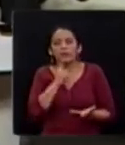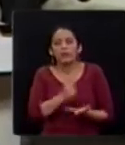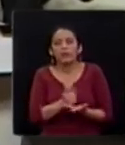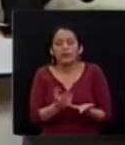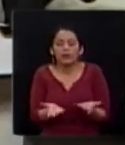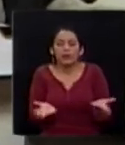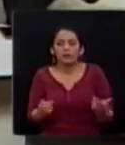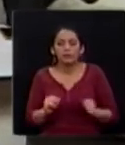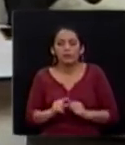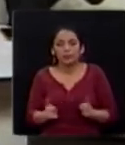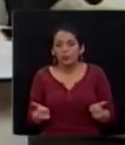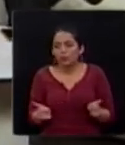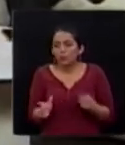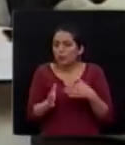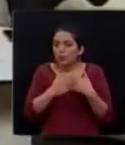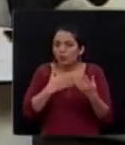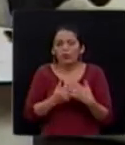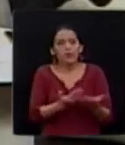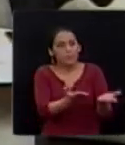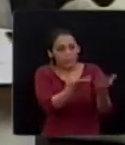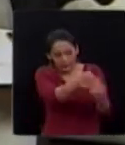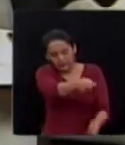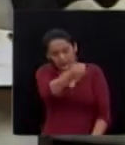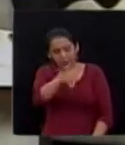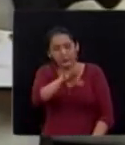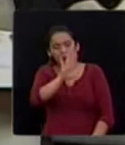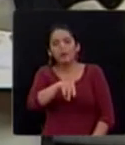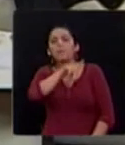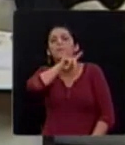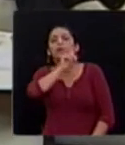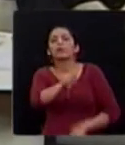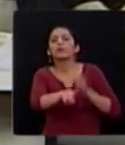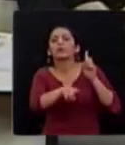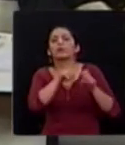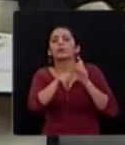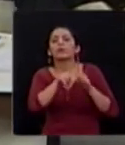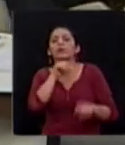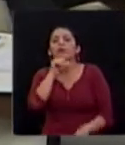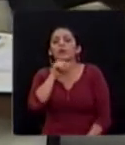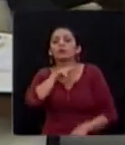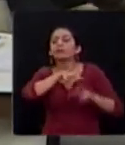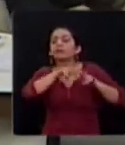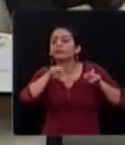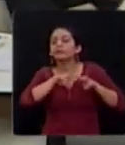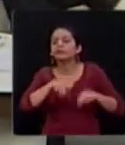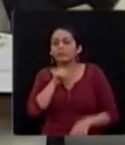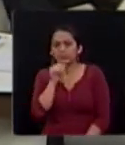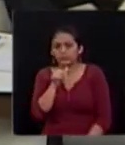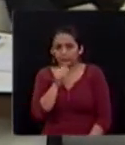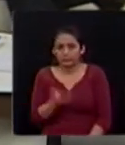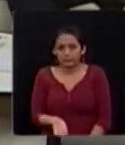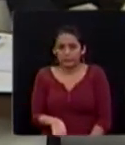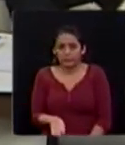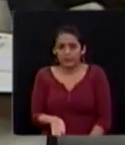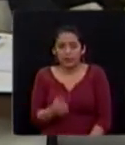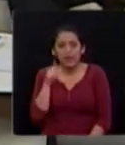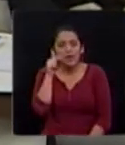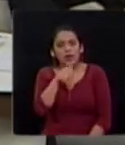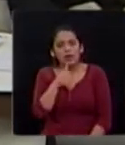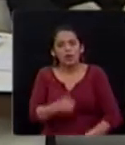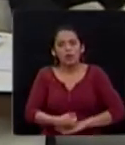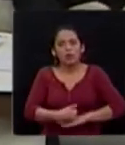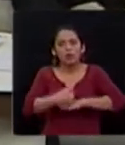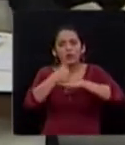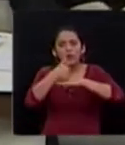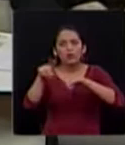elementos para que se vincule a Jorge Glass, al vicepresidente, al caso. No puede ser posible que el funcionario ecuatoriano que mayor relación ha tenido con